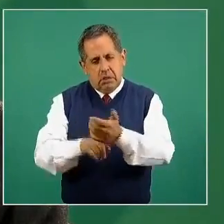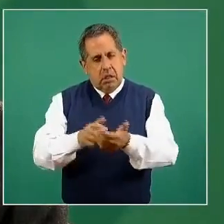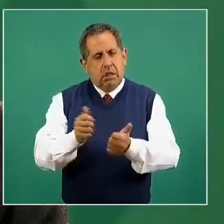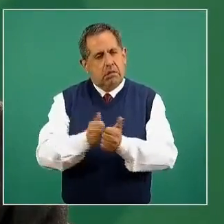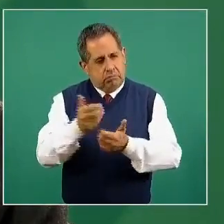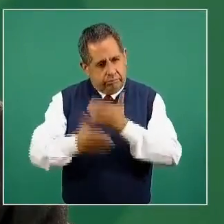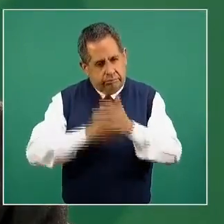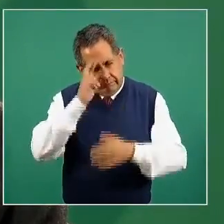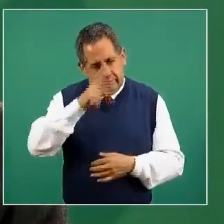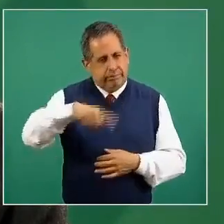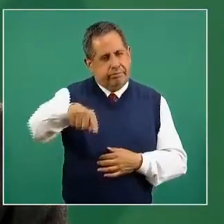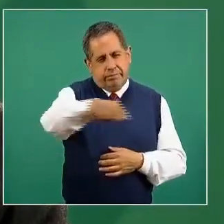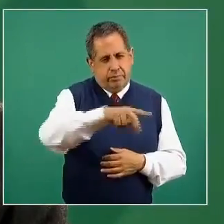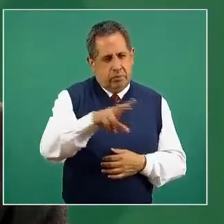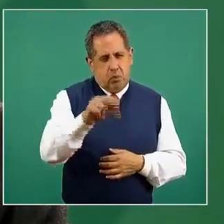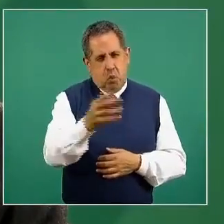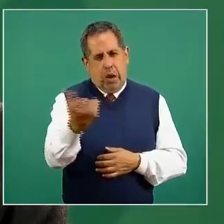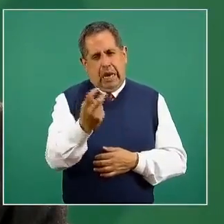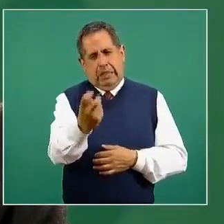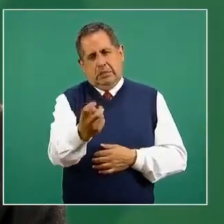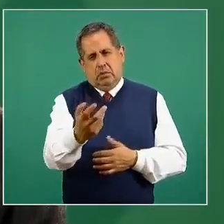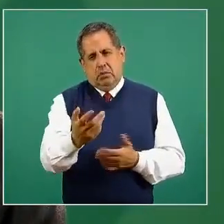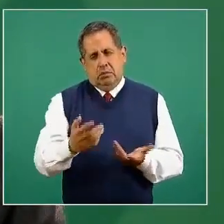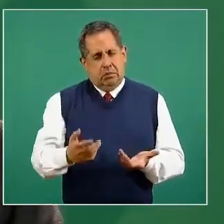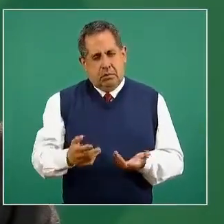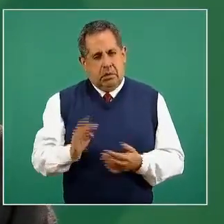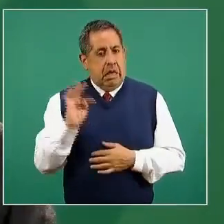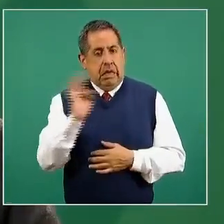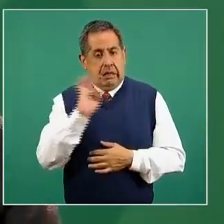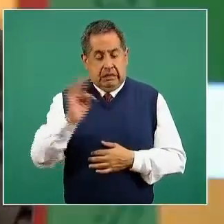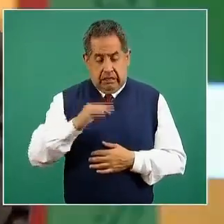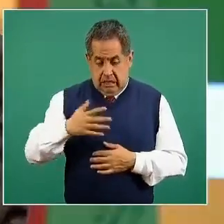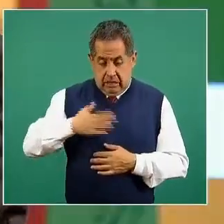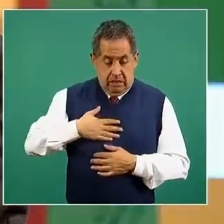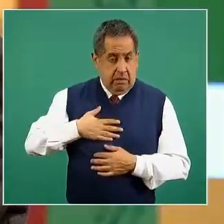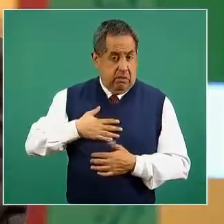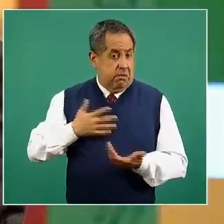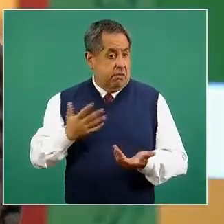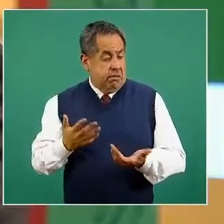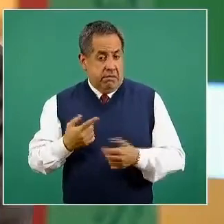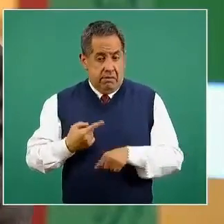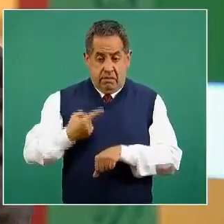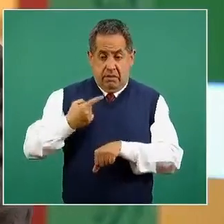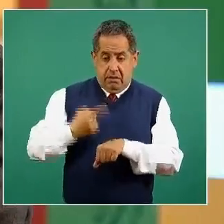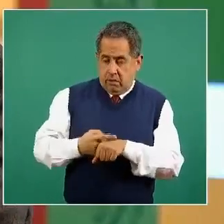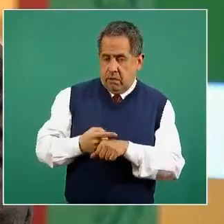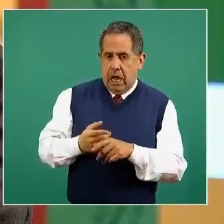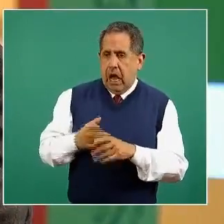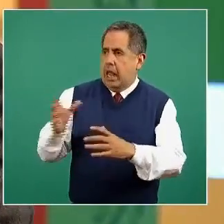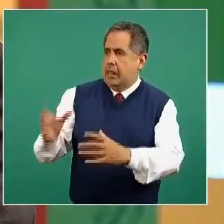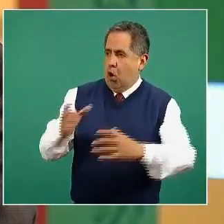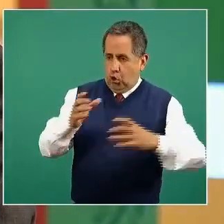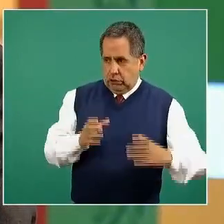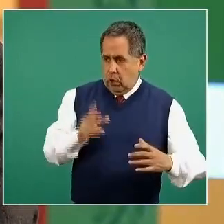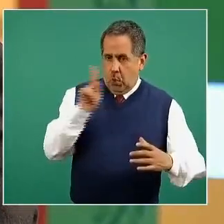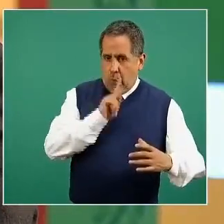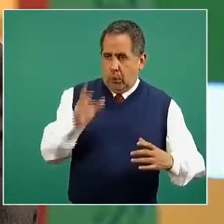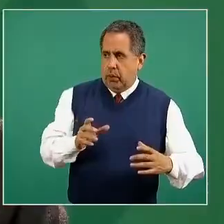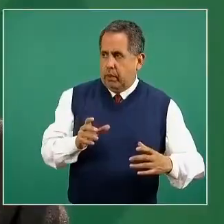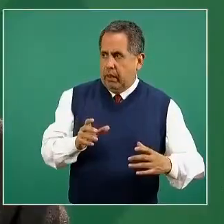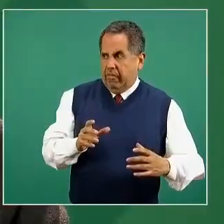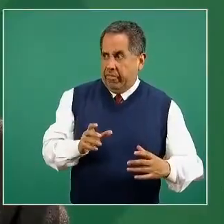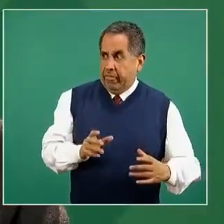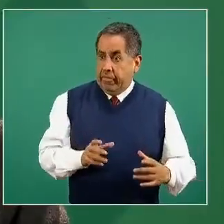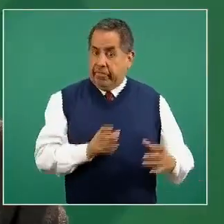respetuoso a toda la población. Sí tiene la situación de que ha conseguido tanques de oxígeno, que no los